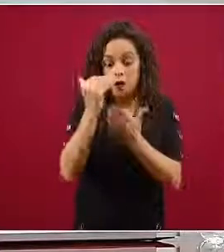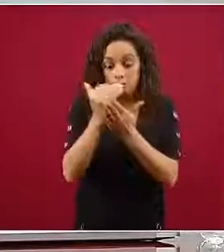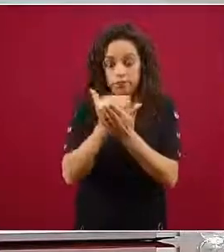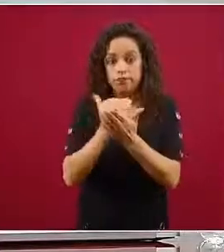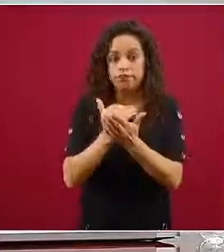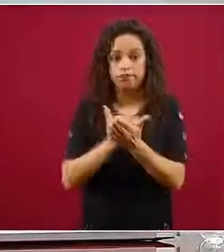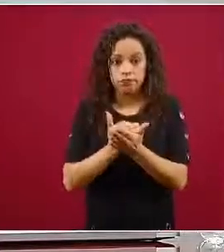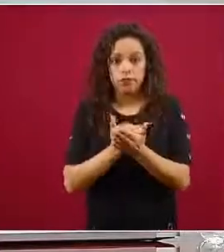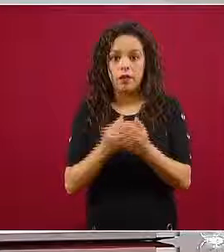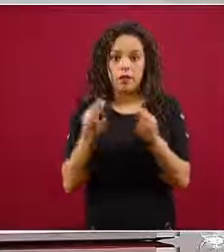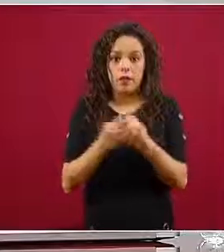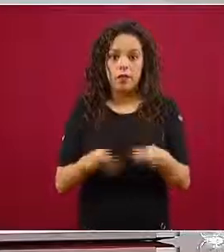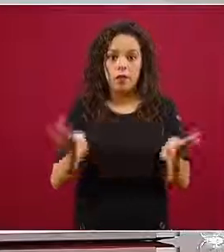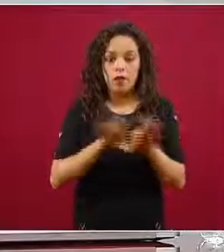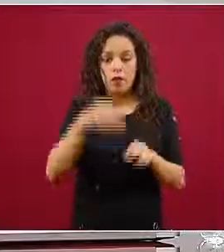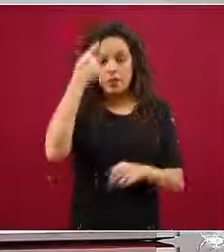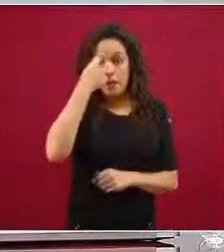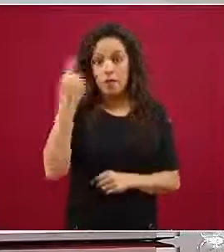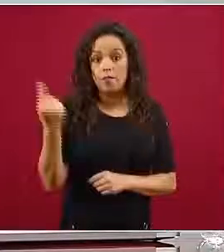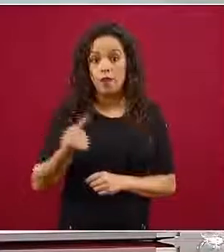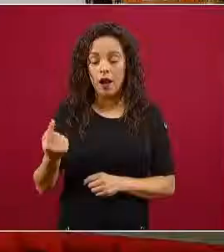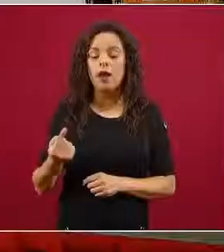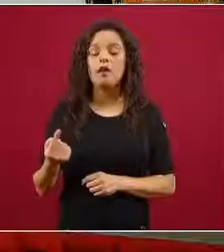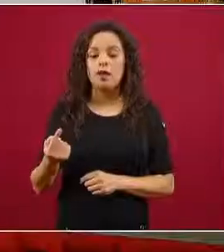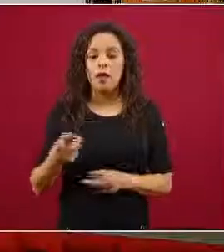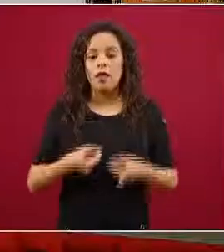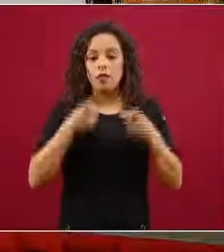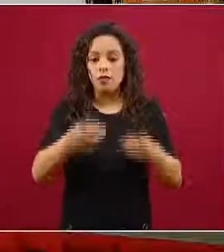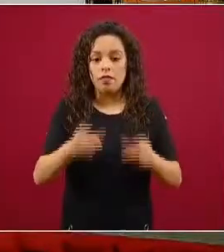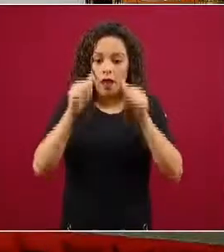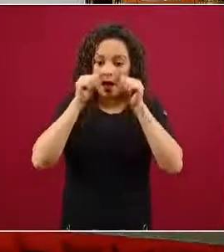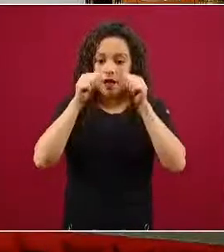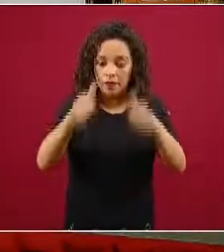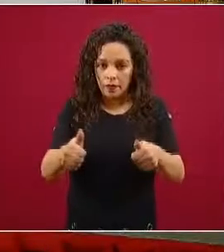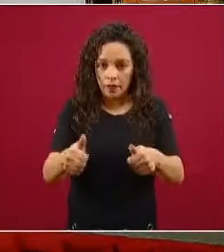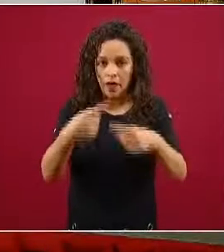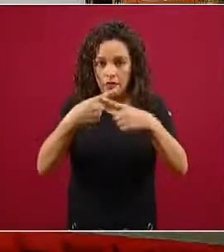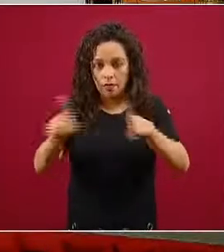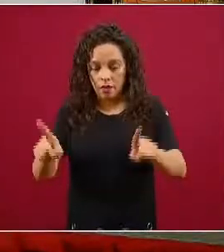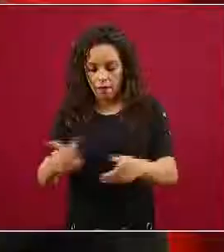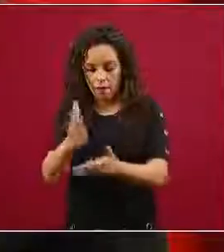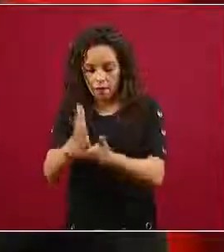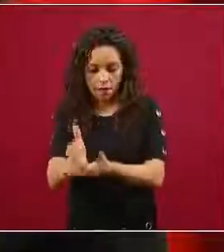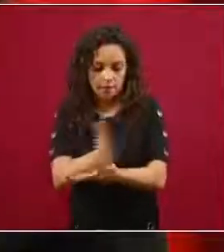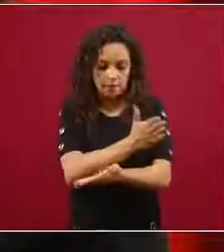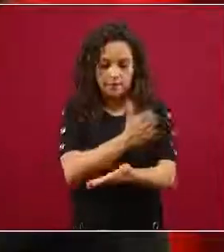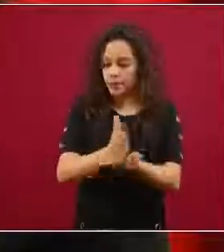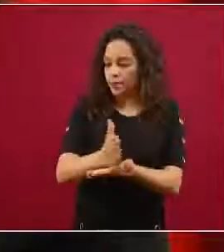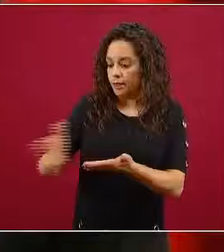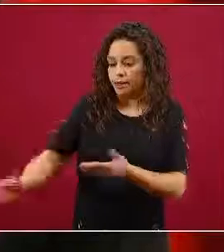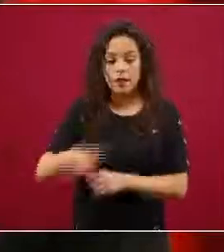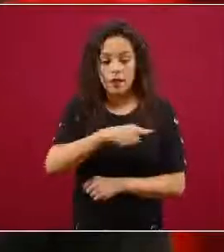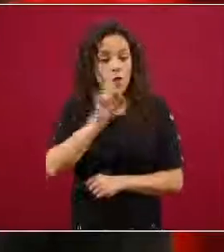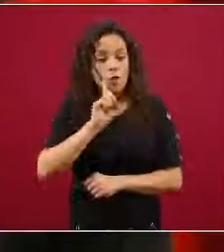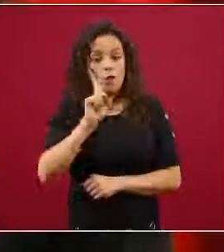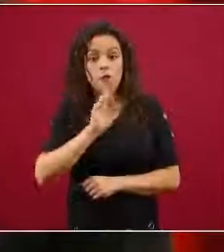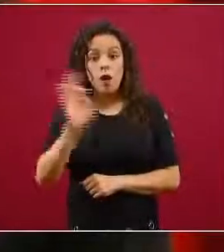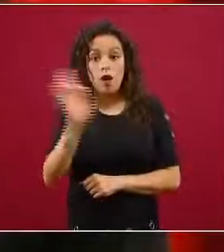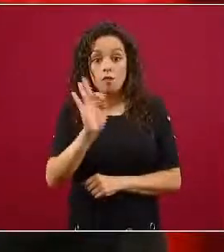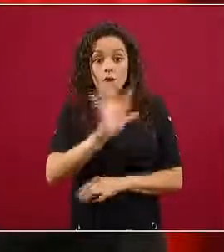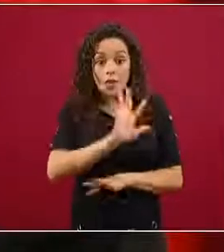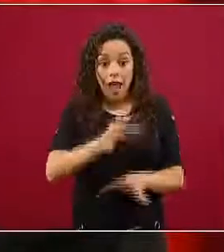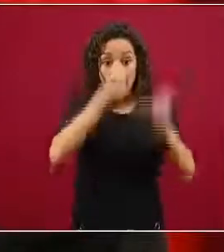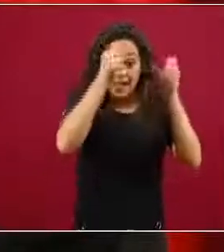una atención en donde se separa a las mujeres que tienen síntomas de COVID o que son un caso confirmado, o a